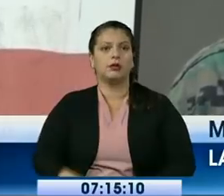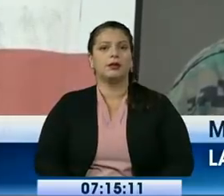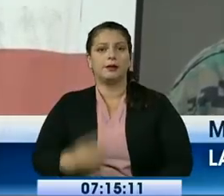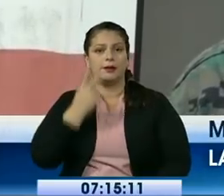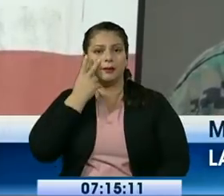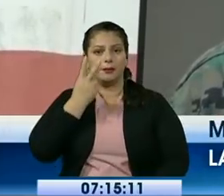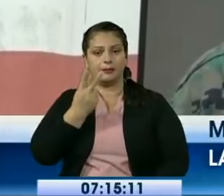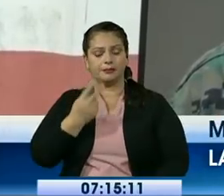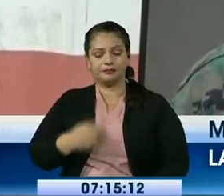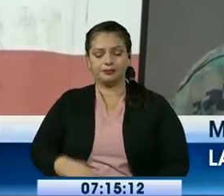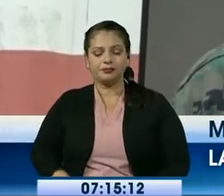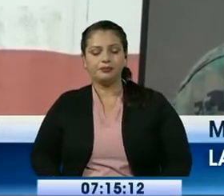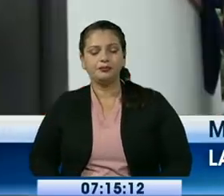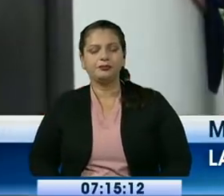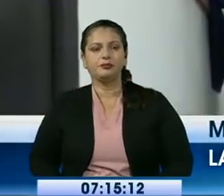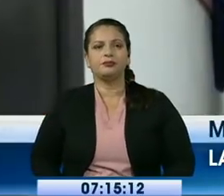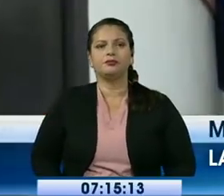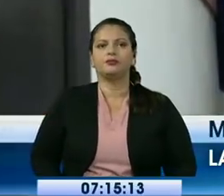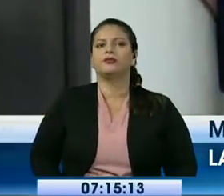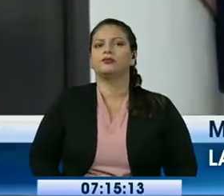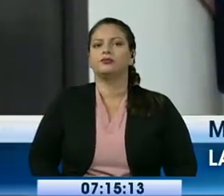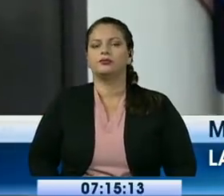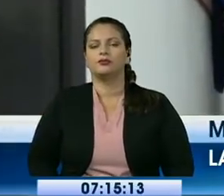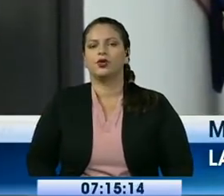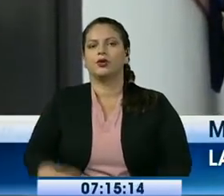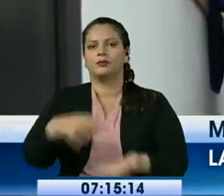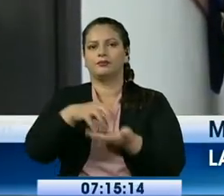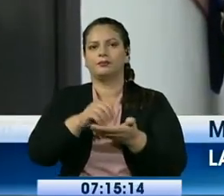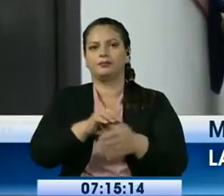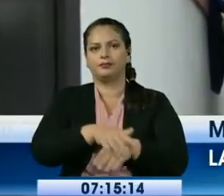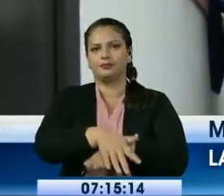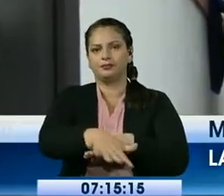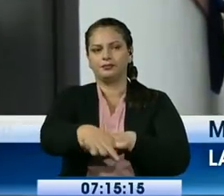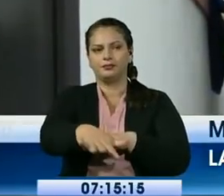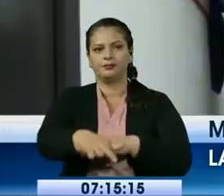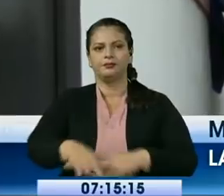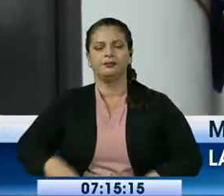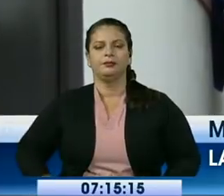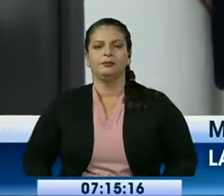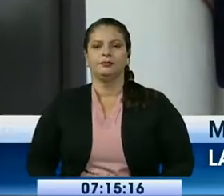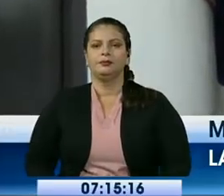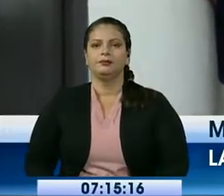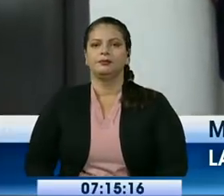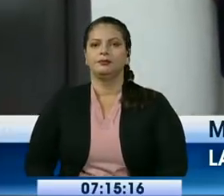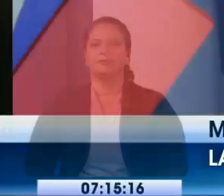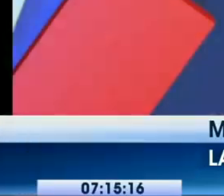a los diferentes recintos electorales. Desde Los Ríos, informó Odette Camacho.